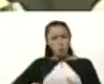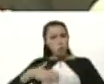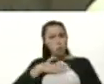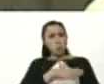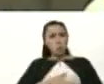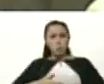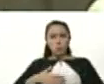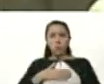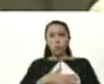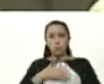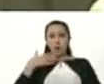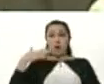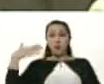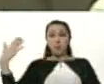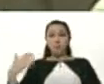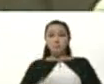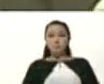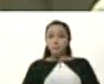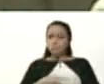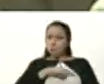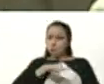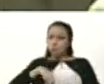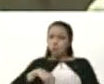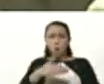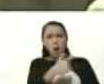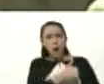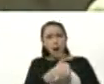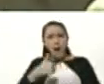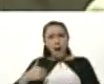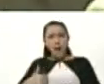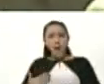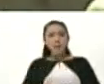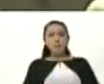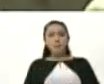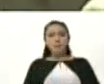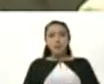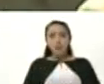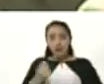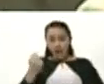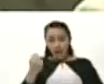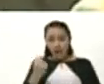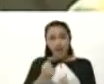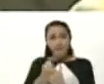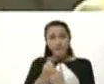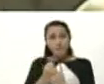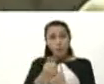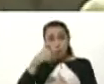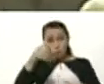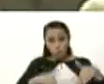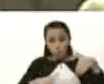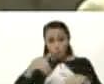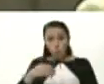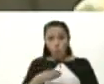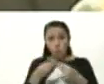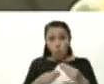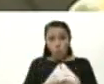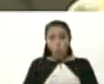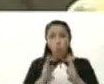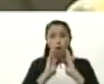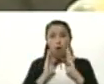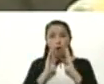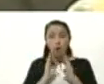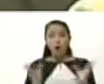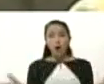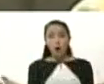emoción, queremos nosotros apoyar y votar favorablemente en este